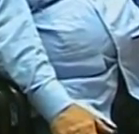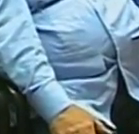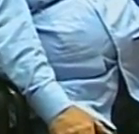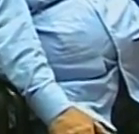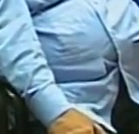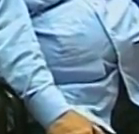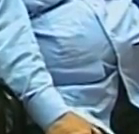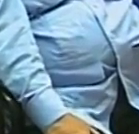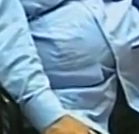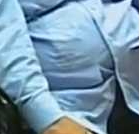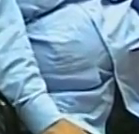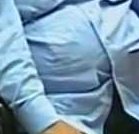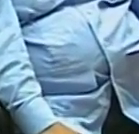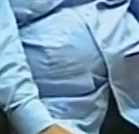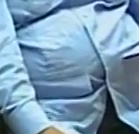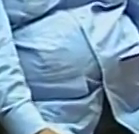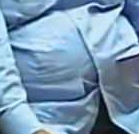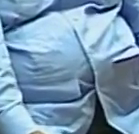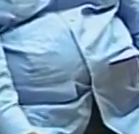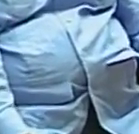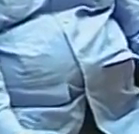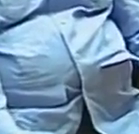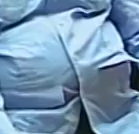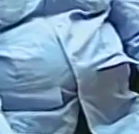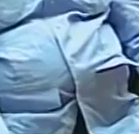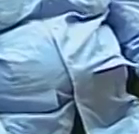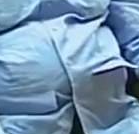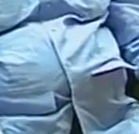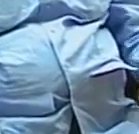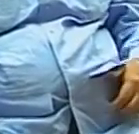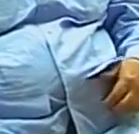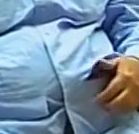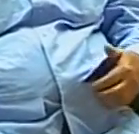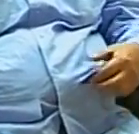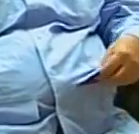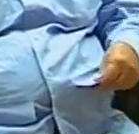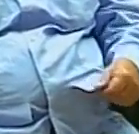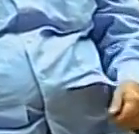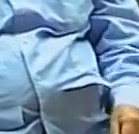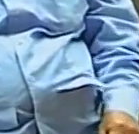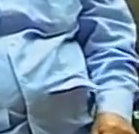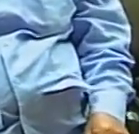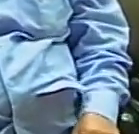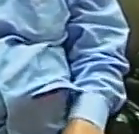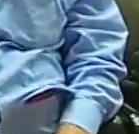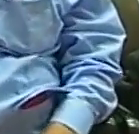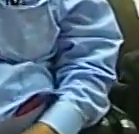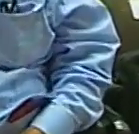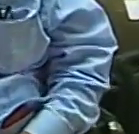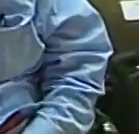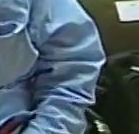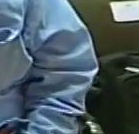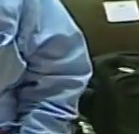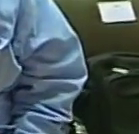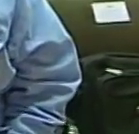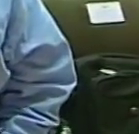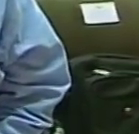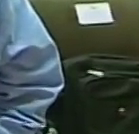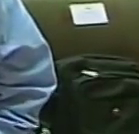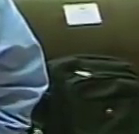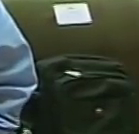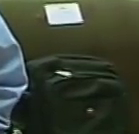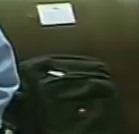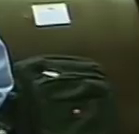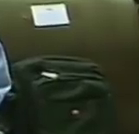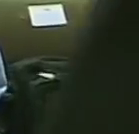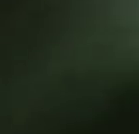Ahí vemos que hizo presencia la presidenta de la Asamblea Nacional Constituyente, Elsy Rodríguez, acompañada también de la primera vicepresidenta